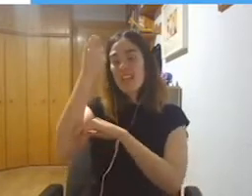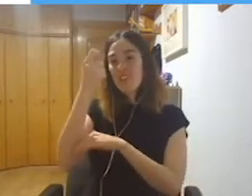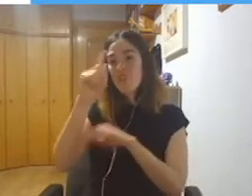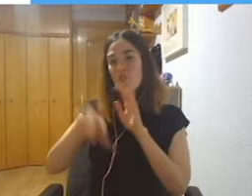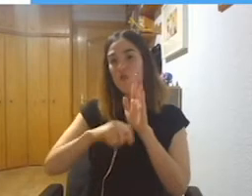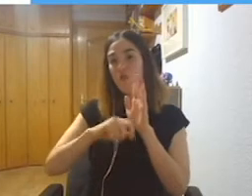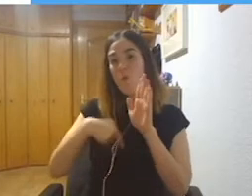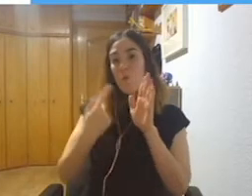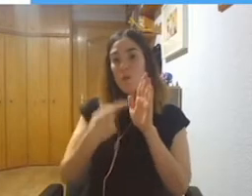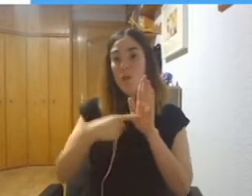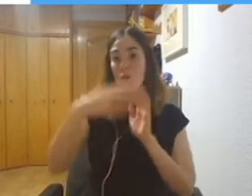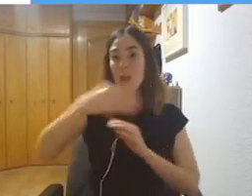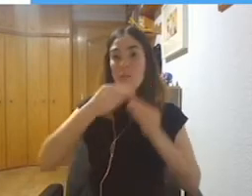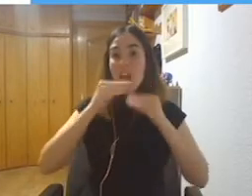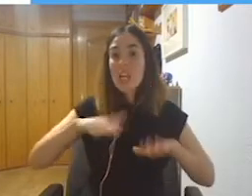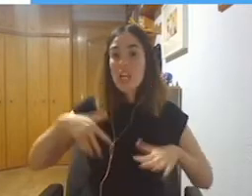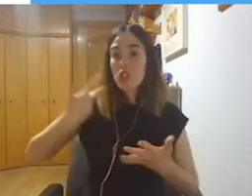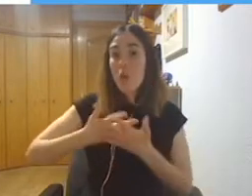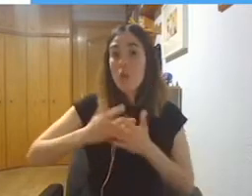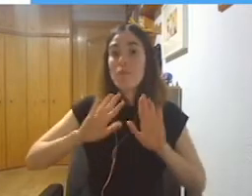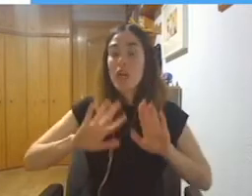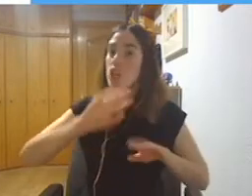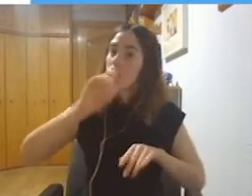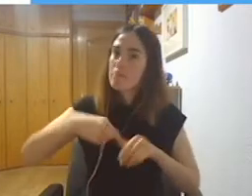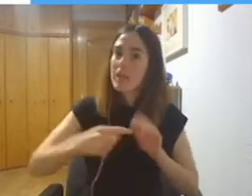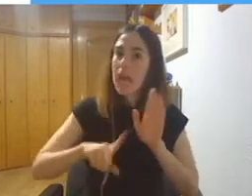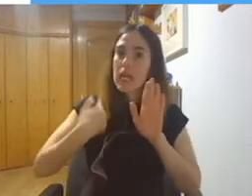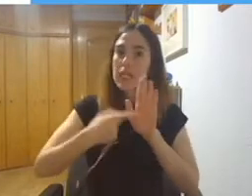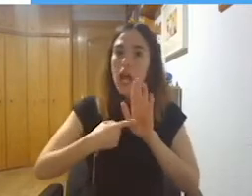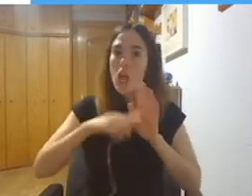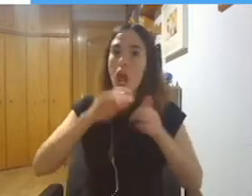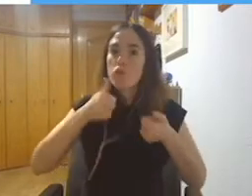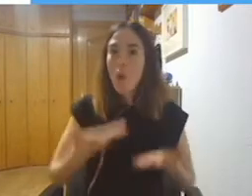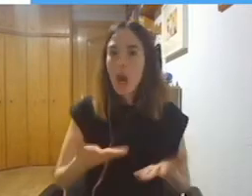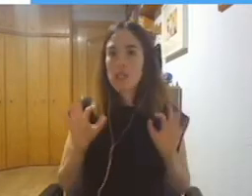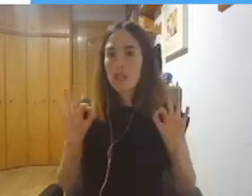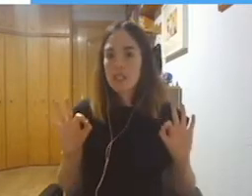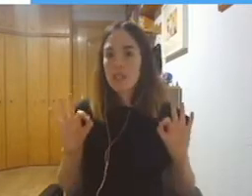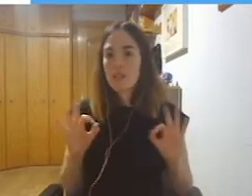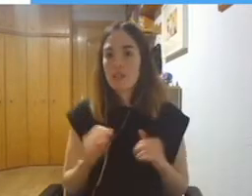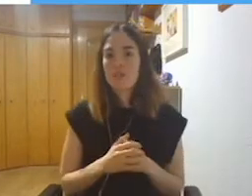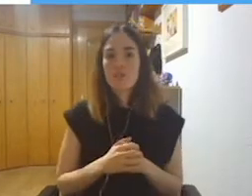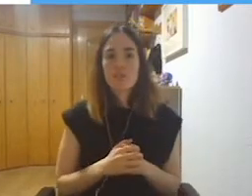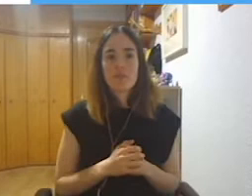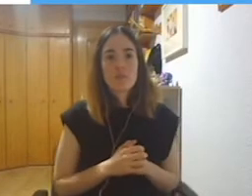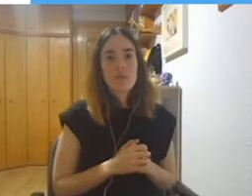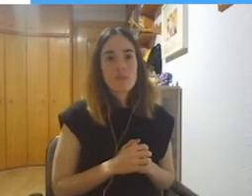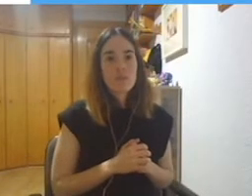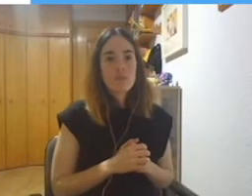nivel histórico, sino a nivel de qué es la legislación que tenemos hoy en día.